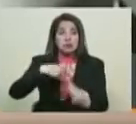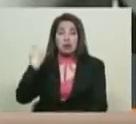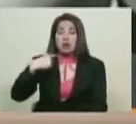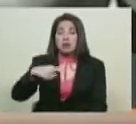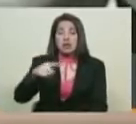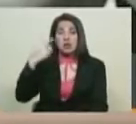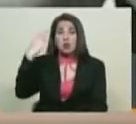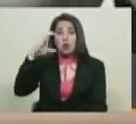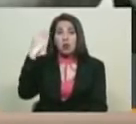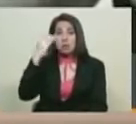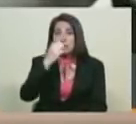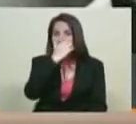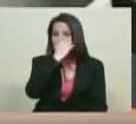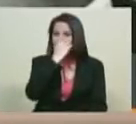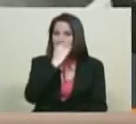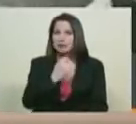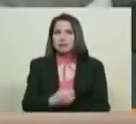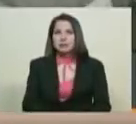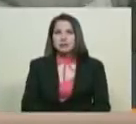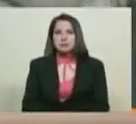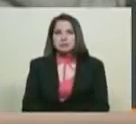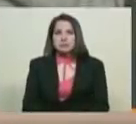Colombia.